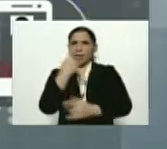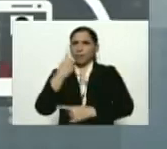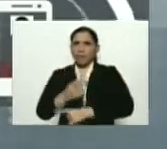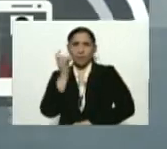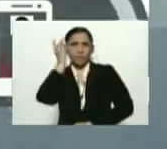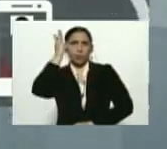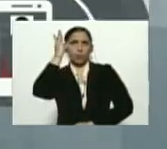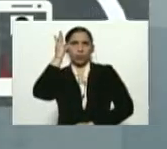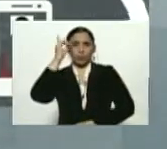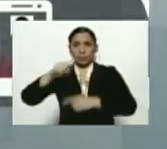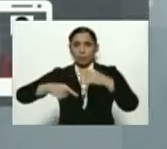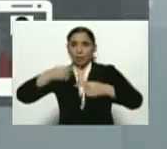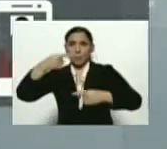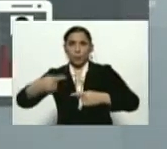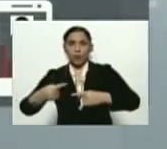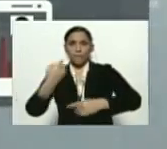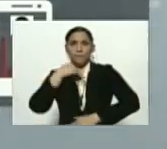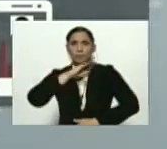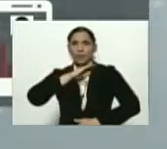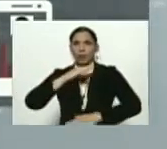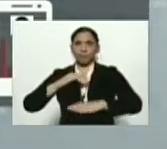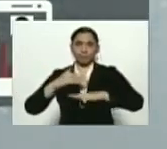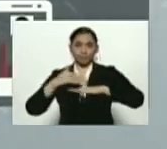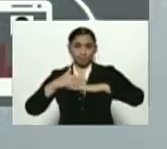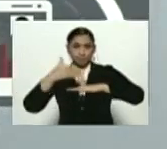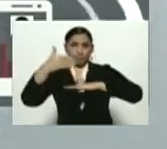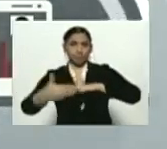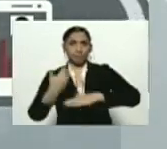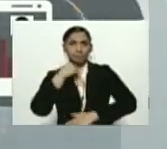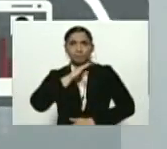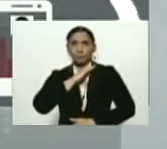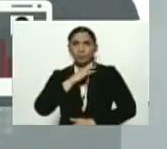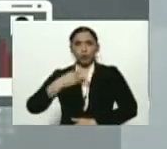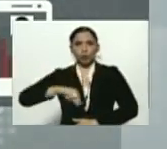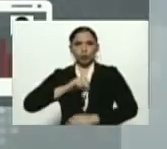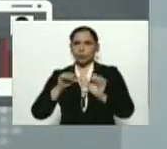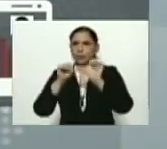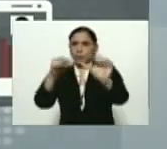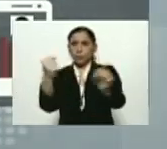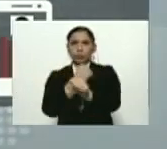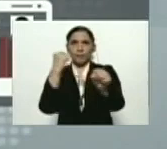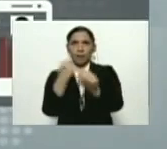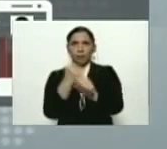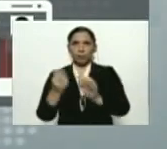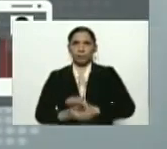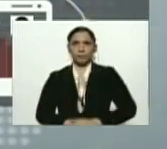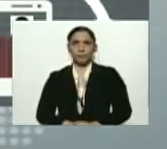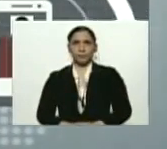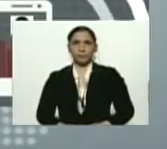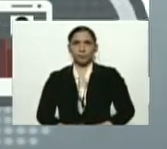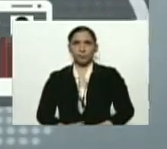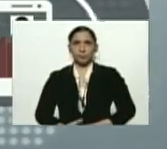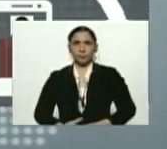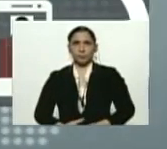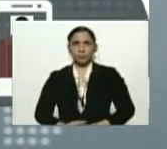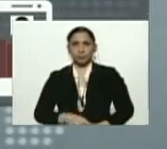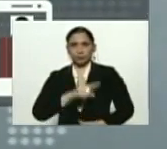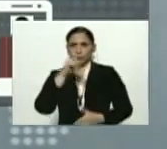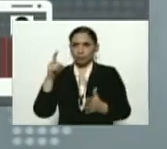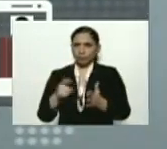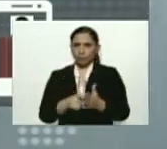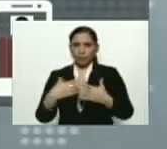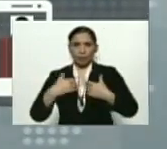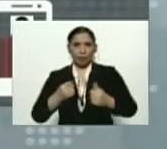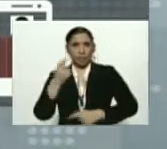después de esta pandemia. Así que, bueno, aquí estamos. Nosotros seguimos trabajando y con total seguridad el día